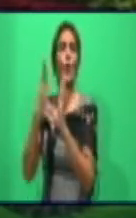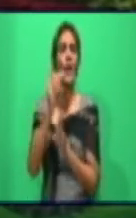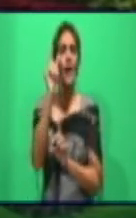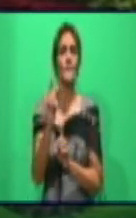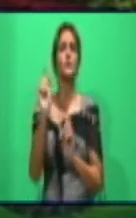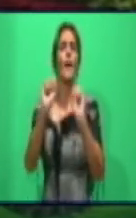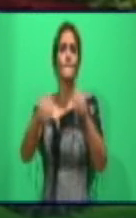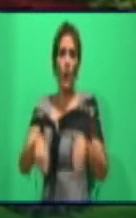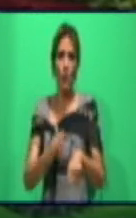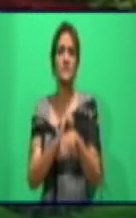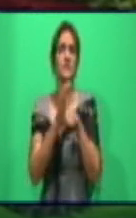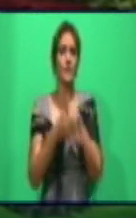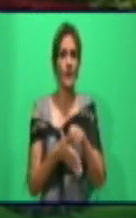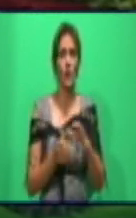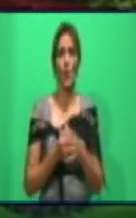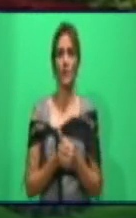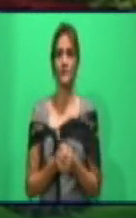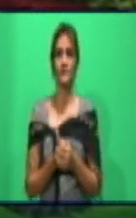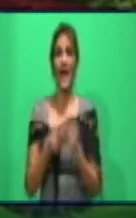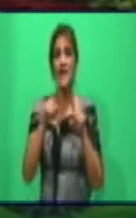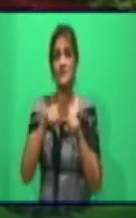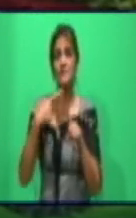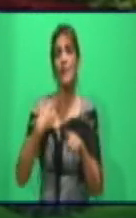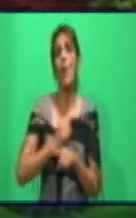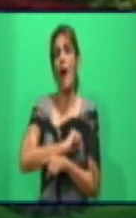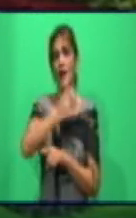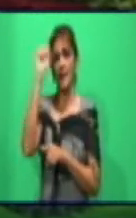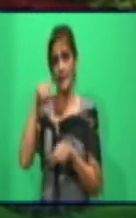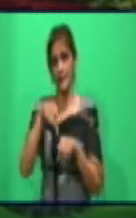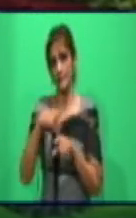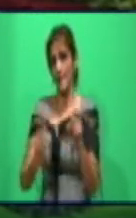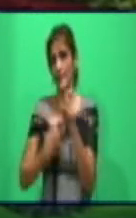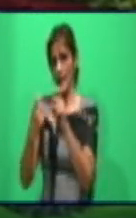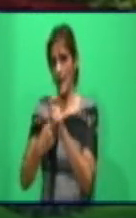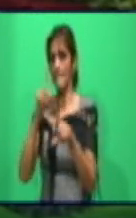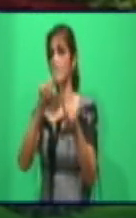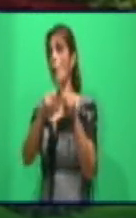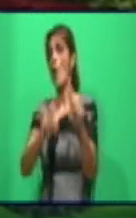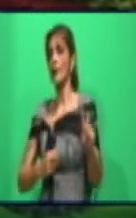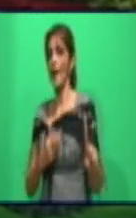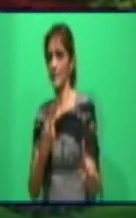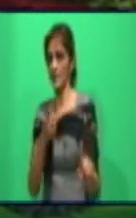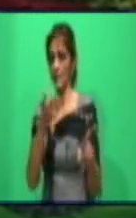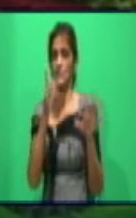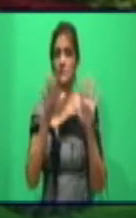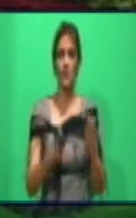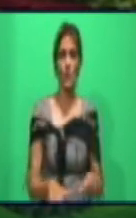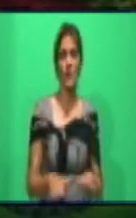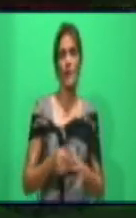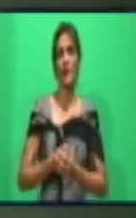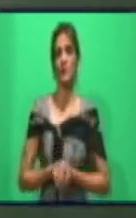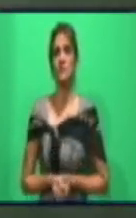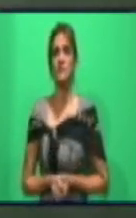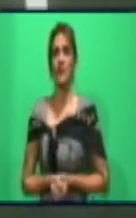vamos a ganar esta pelea por la vida vamos a hacer una pausa y el regreso volvemos con el doctor del rico